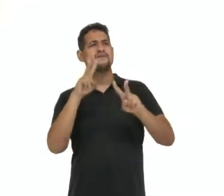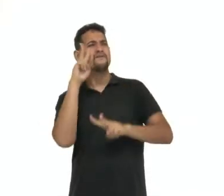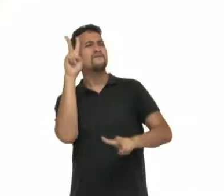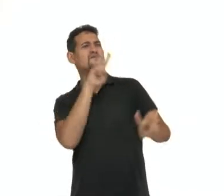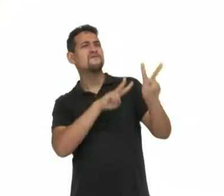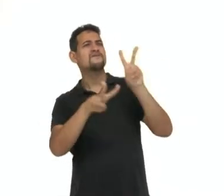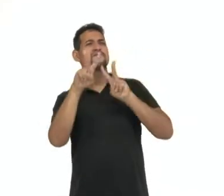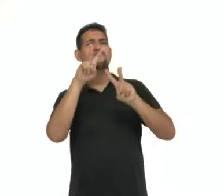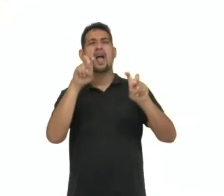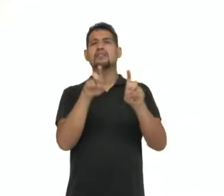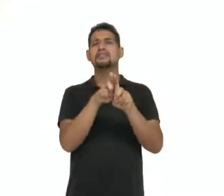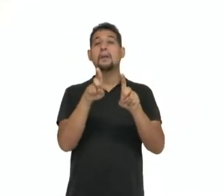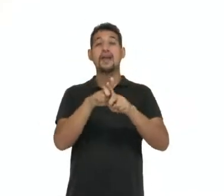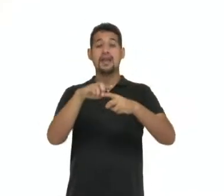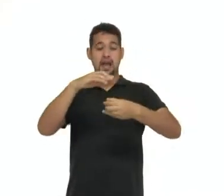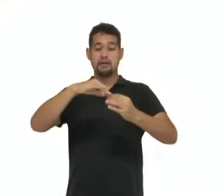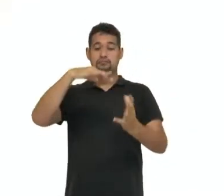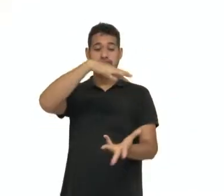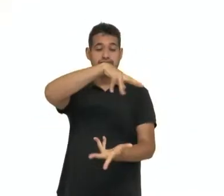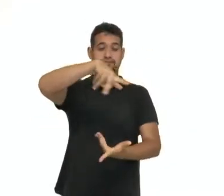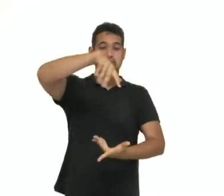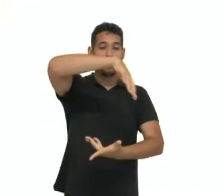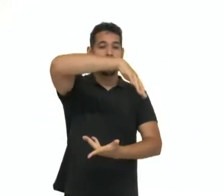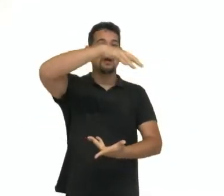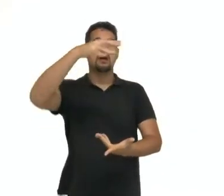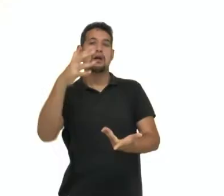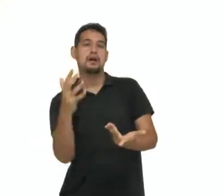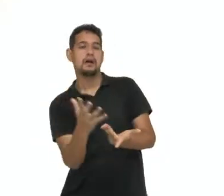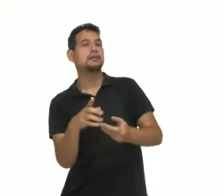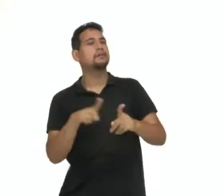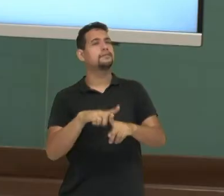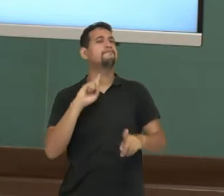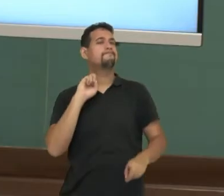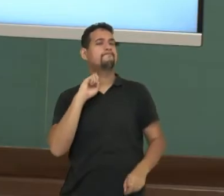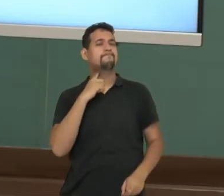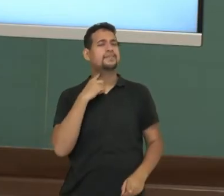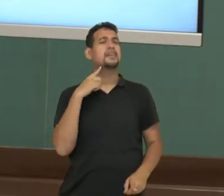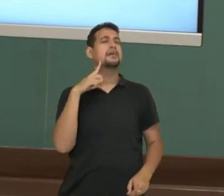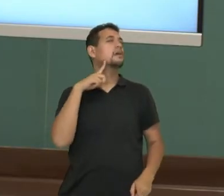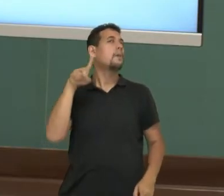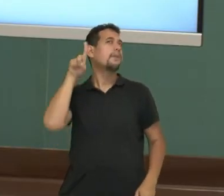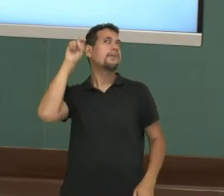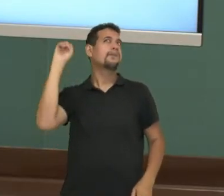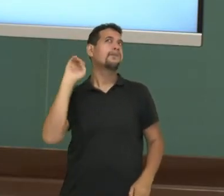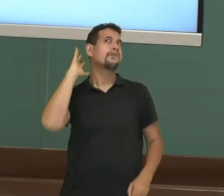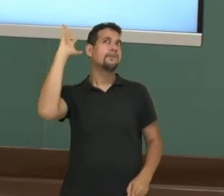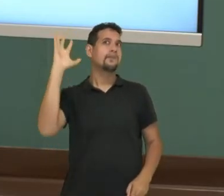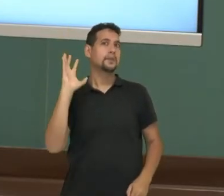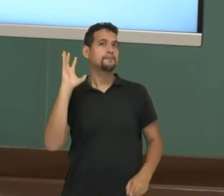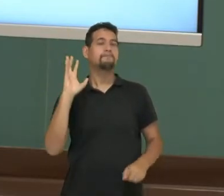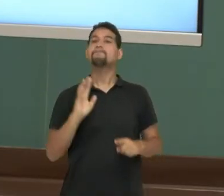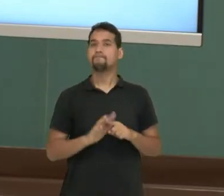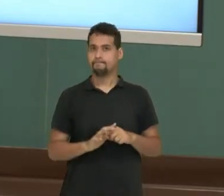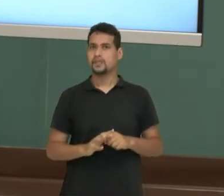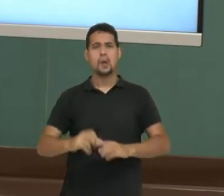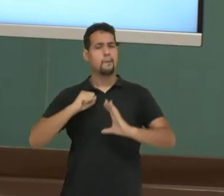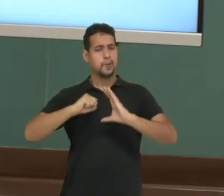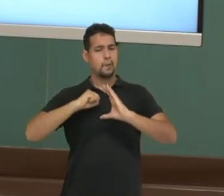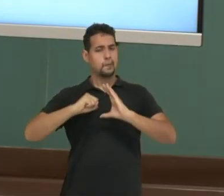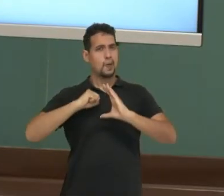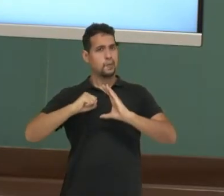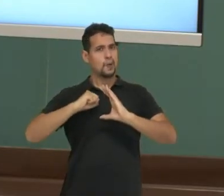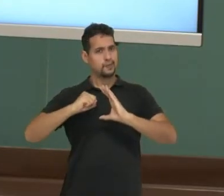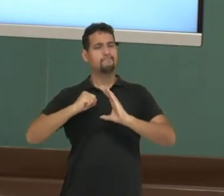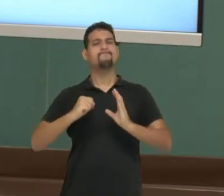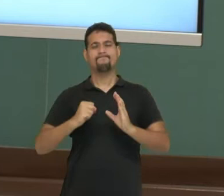de ozono y auditiva, ¿no? A capa de ozônio, ¿tá, gente? Vamos a seguir a